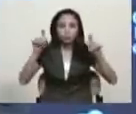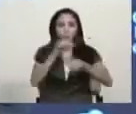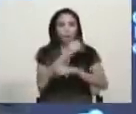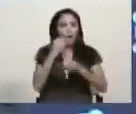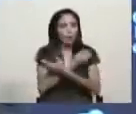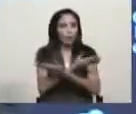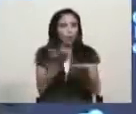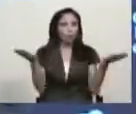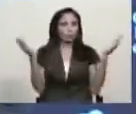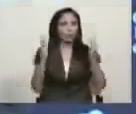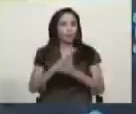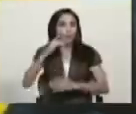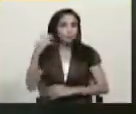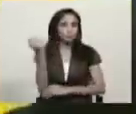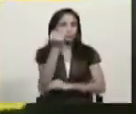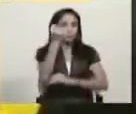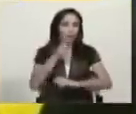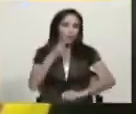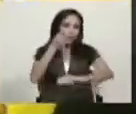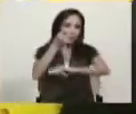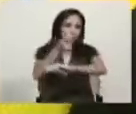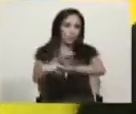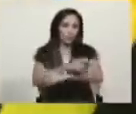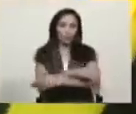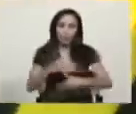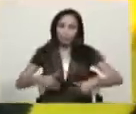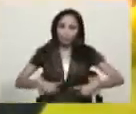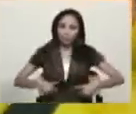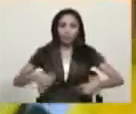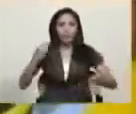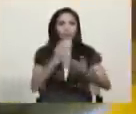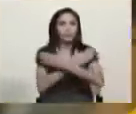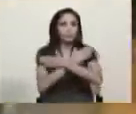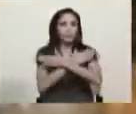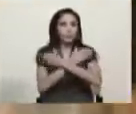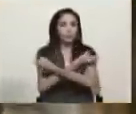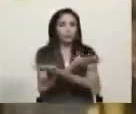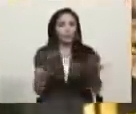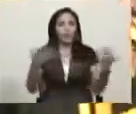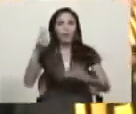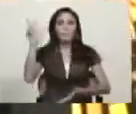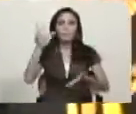ustedes han logrado con esfuerzo propio. Felicidades, conferido.